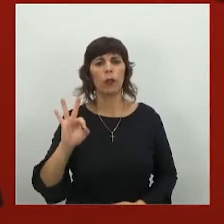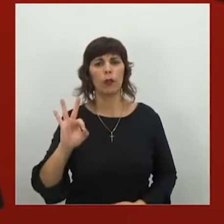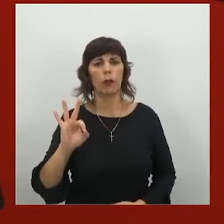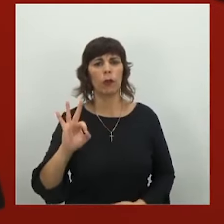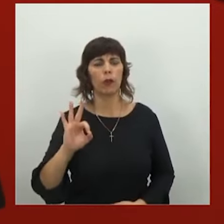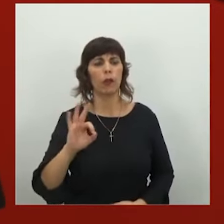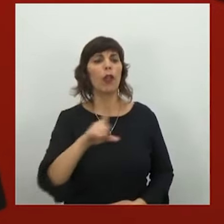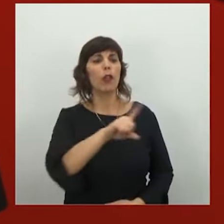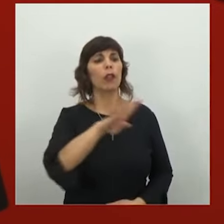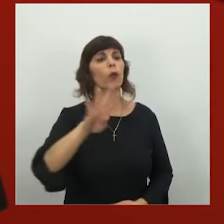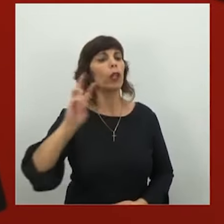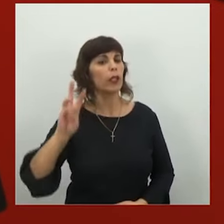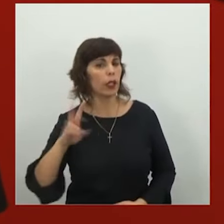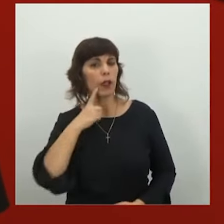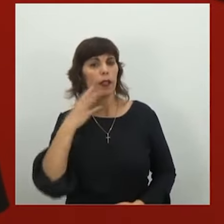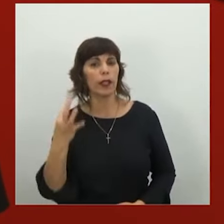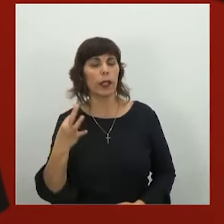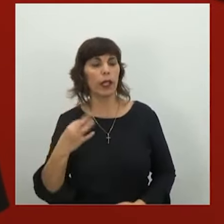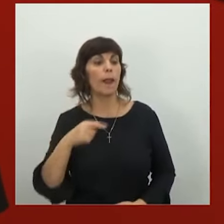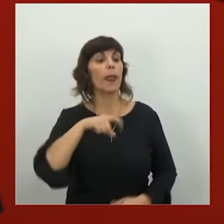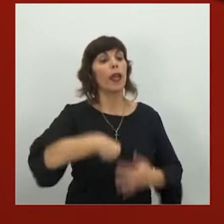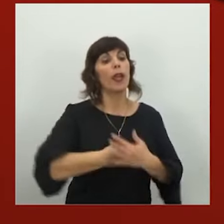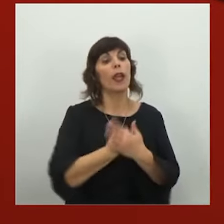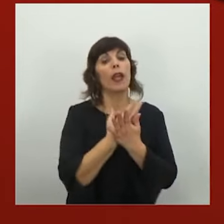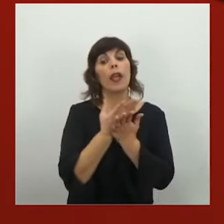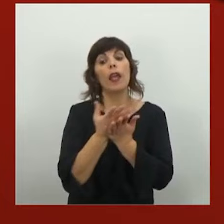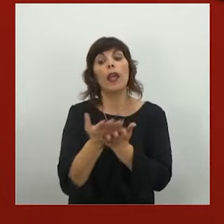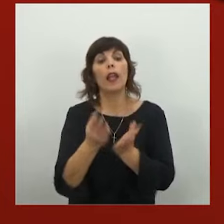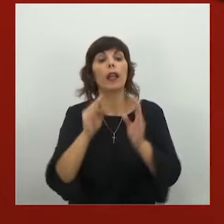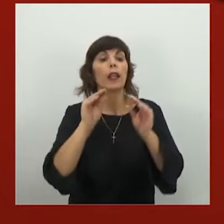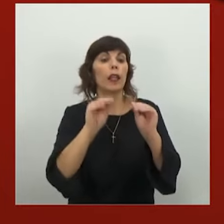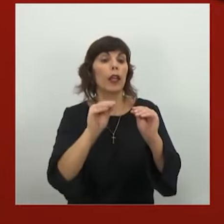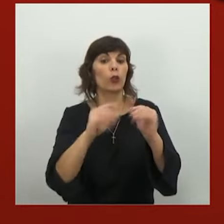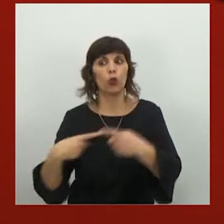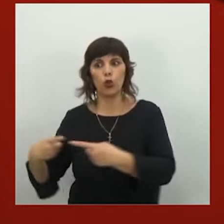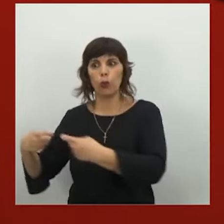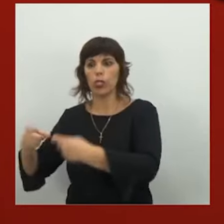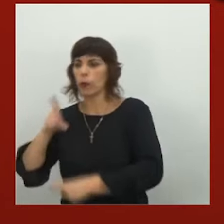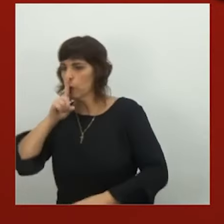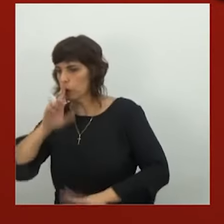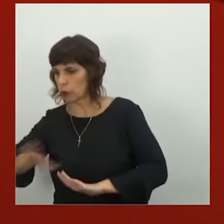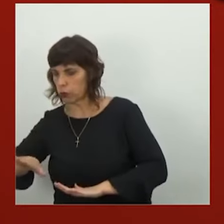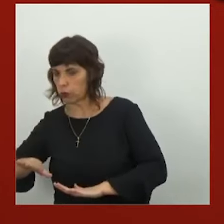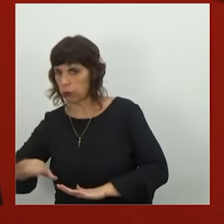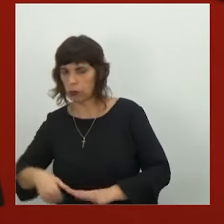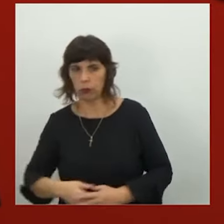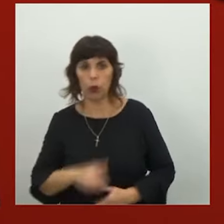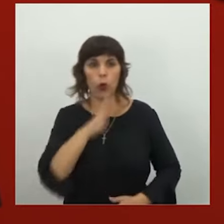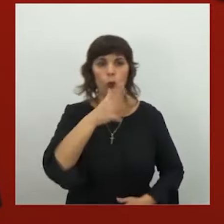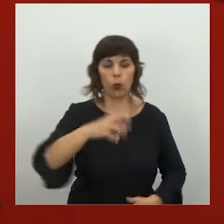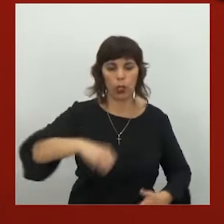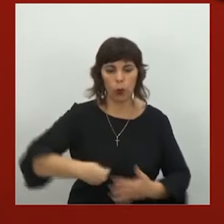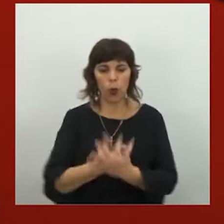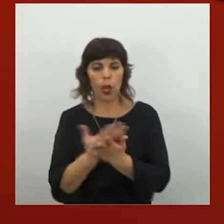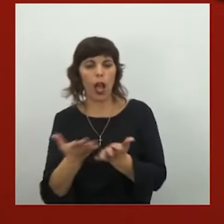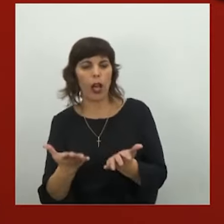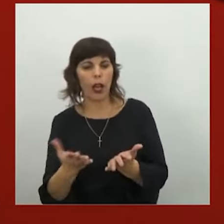143, dice: en tu gracia silencia mis enemigos. La gracia tiene poder de